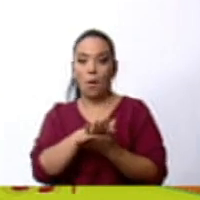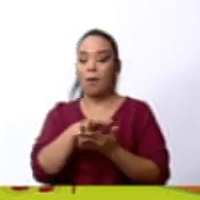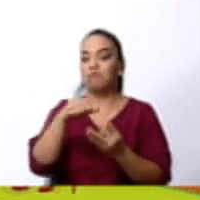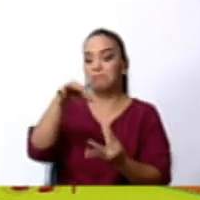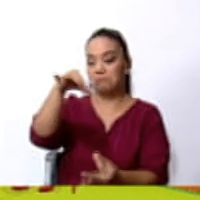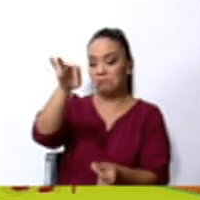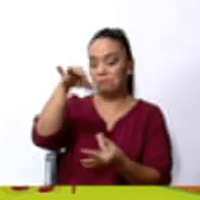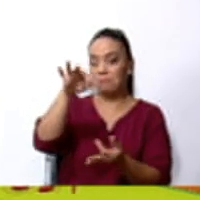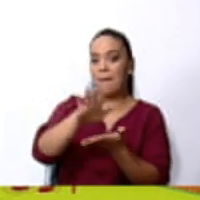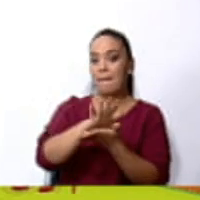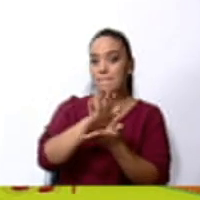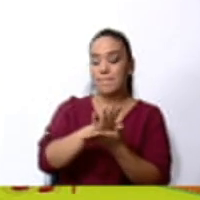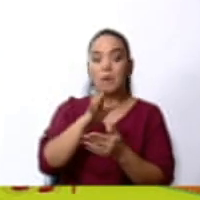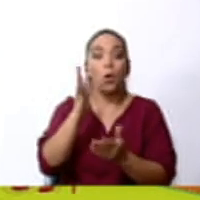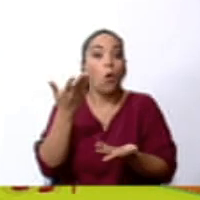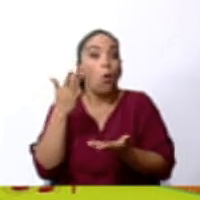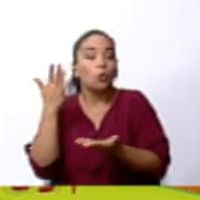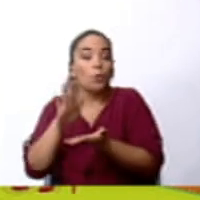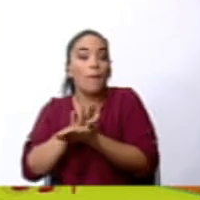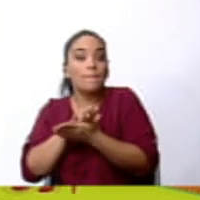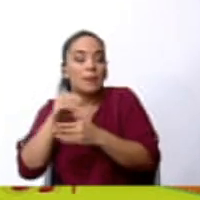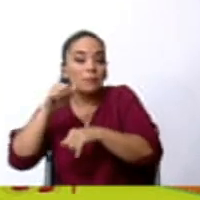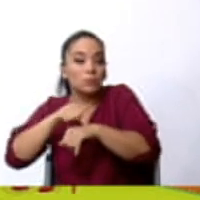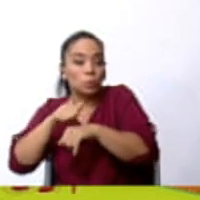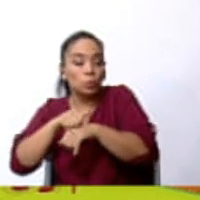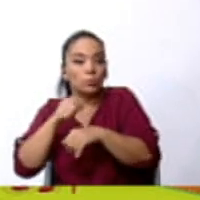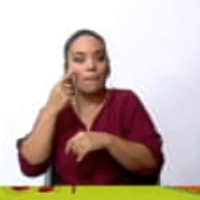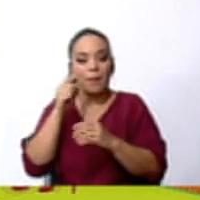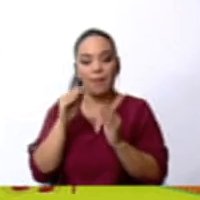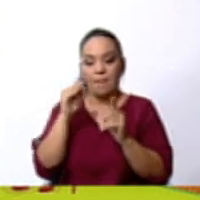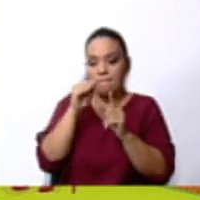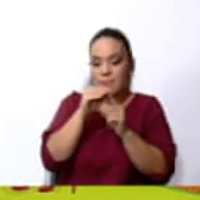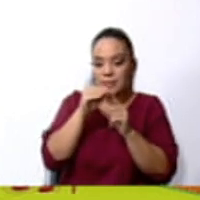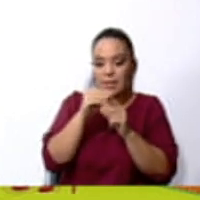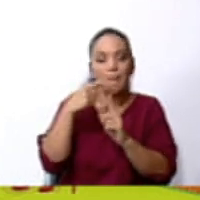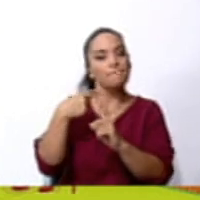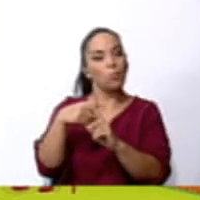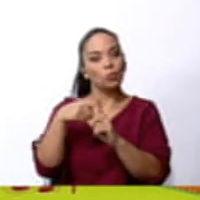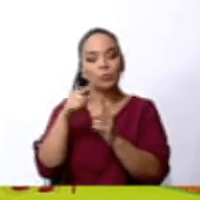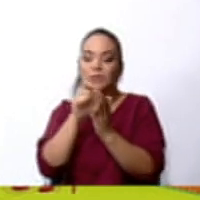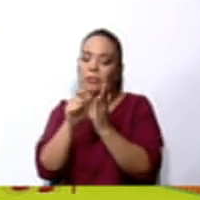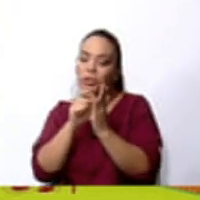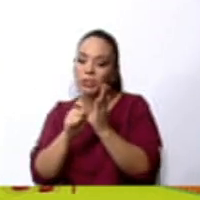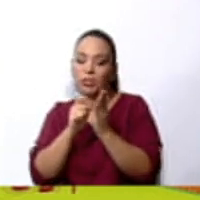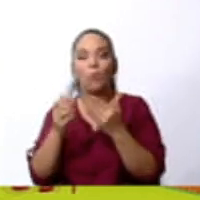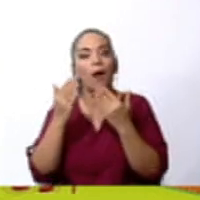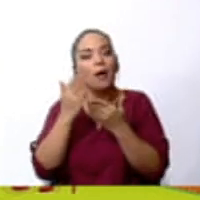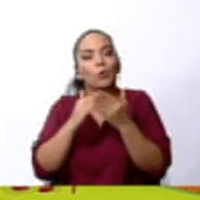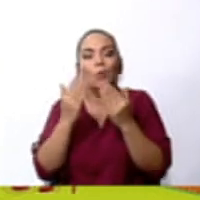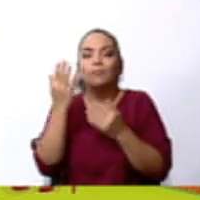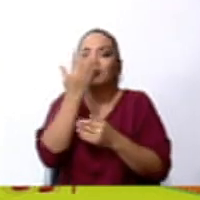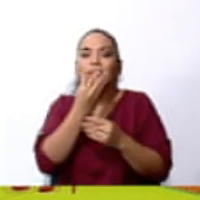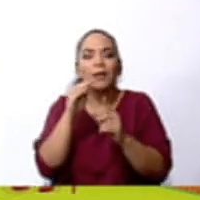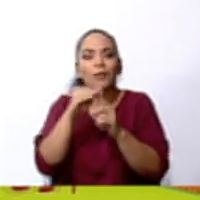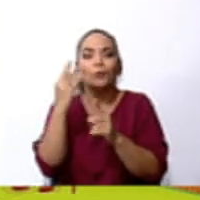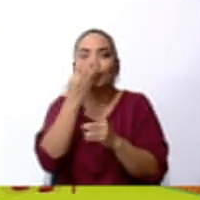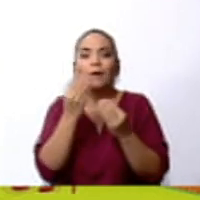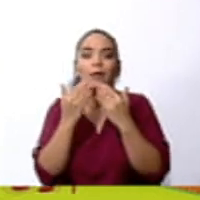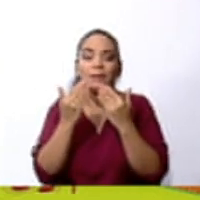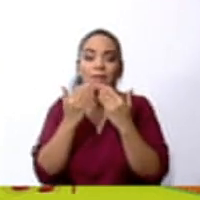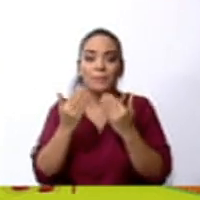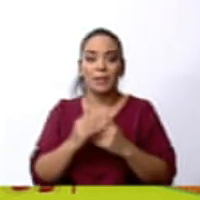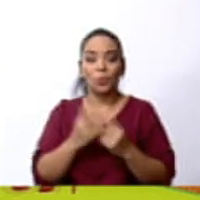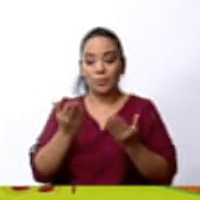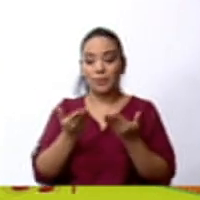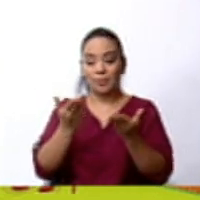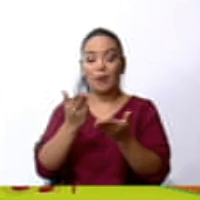tenemos papel de construcción y formar una tarjeta con algún mensaje positivo de agradecimiento, algún mensaje lindo que queramos darle